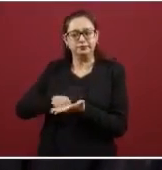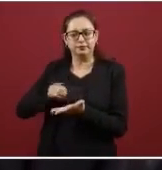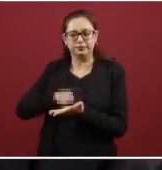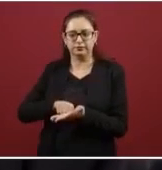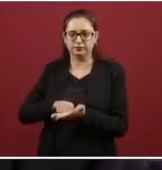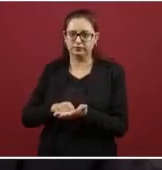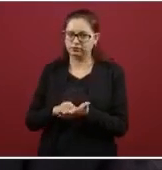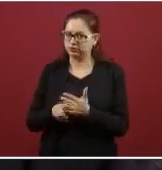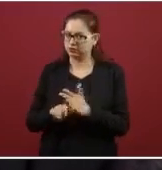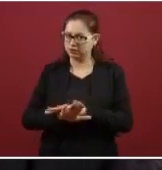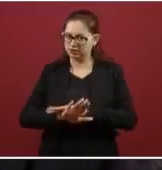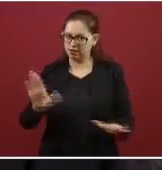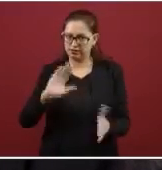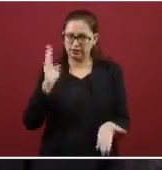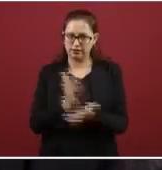Ya eso se termina